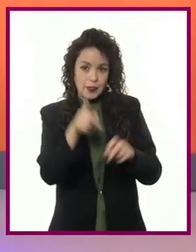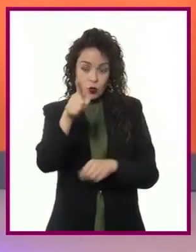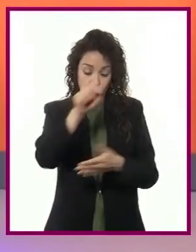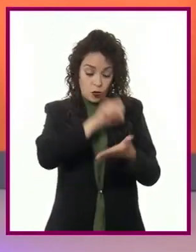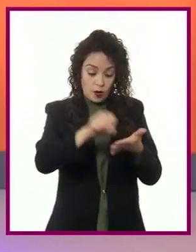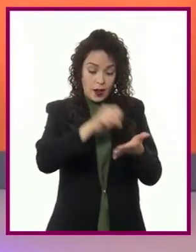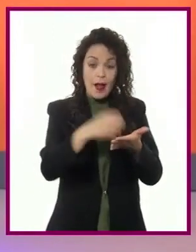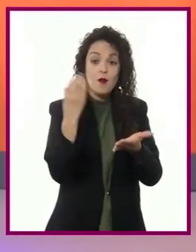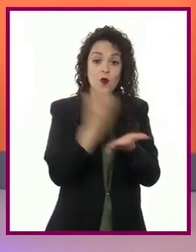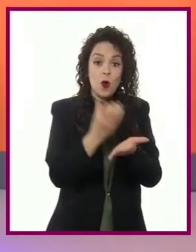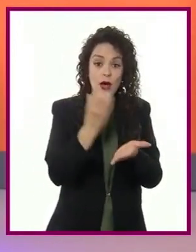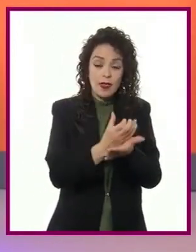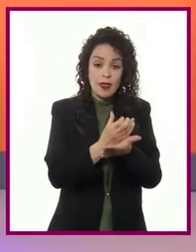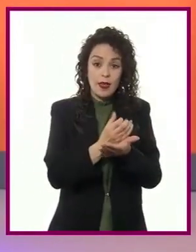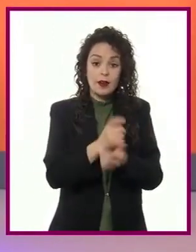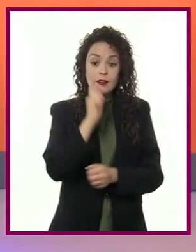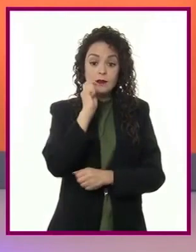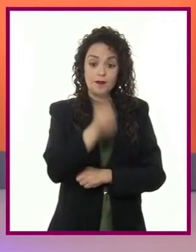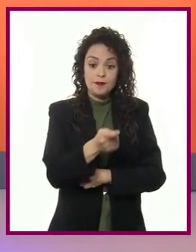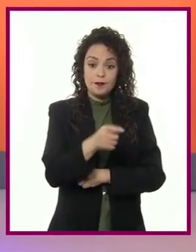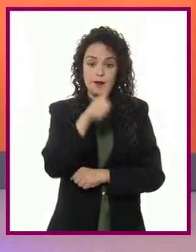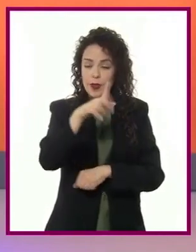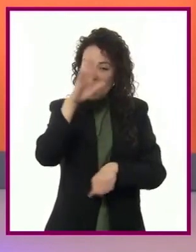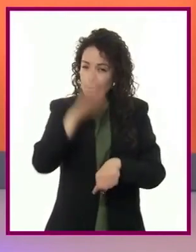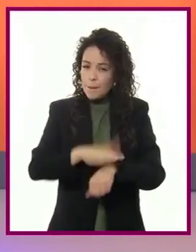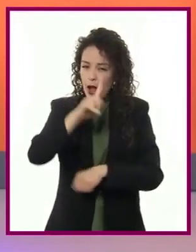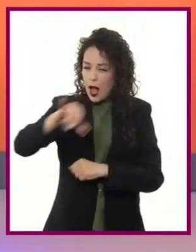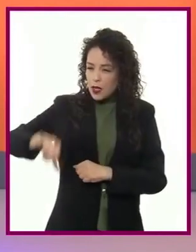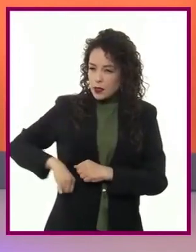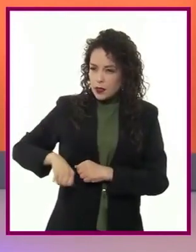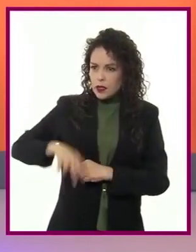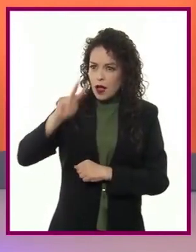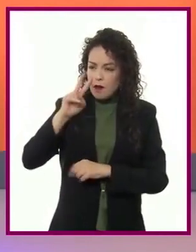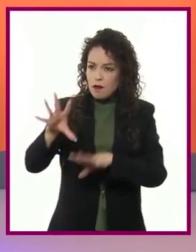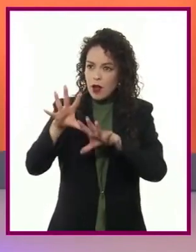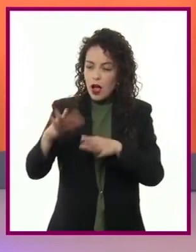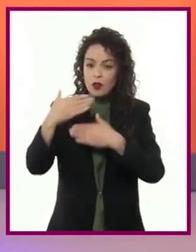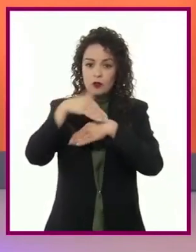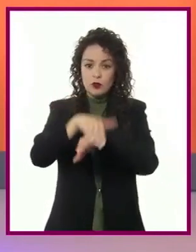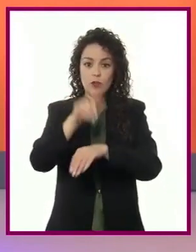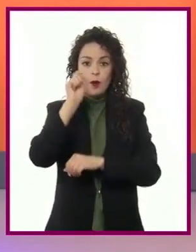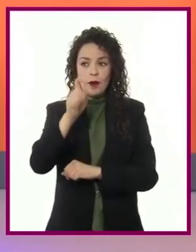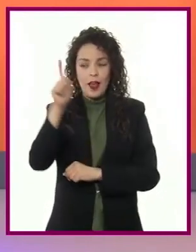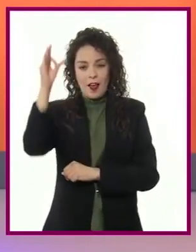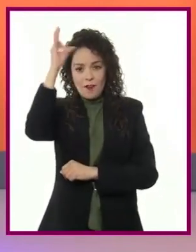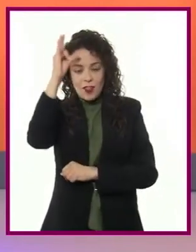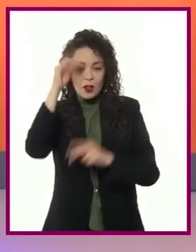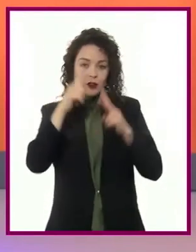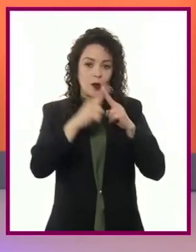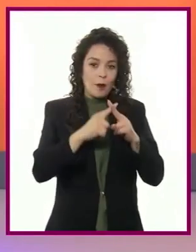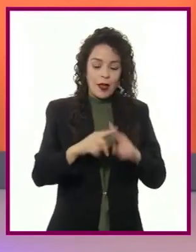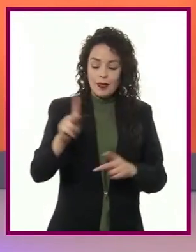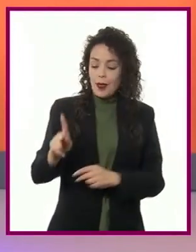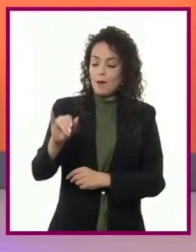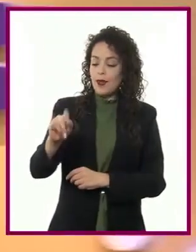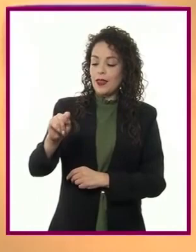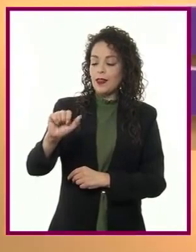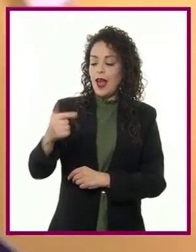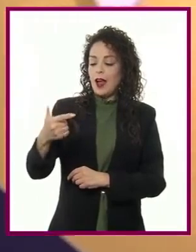su cuaderno la aportación que les llamó más la atención sobre el filósofo matemático